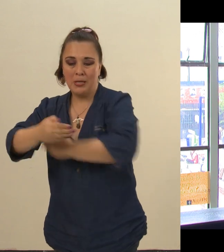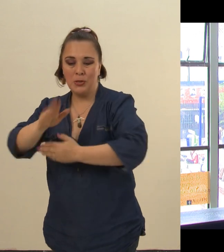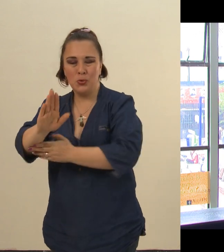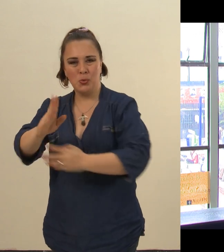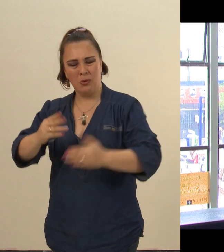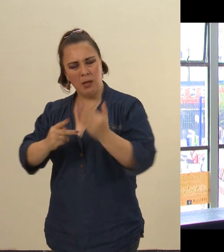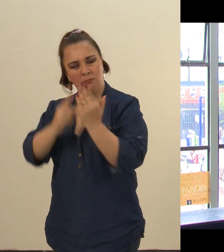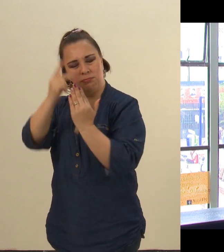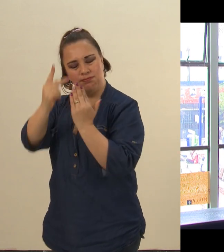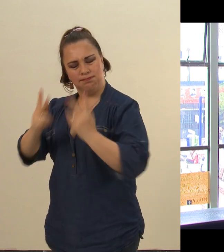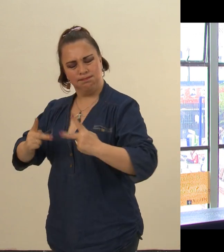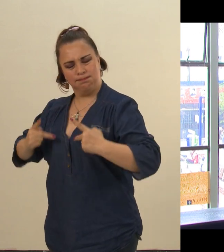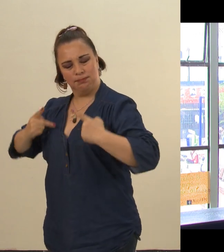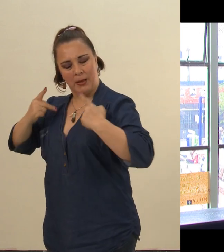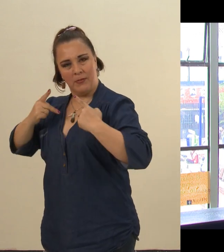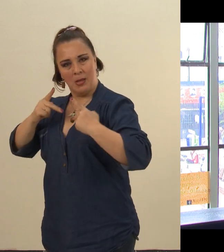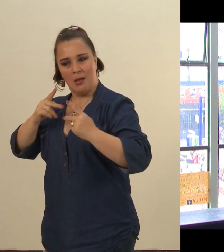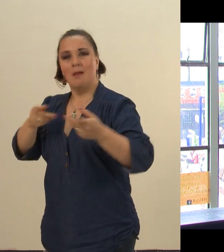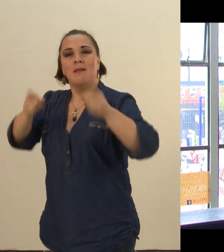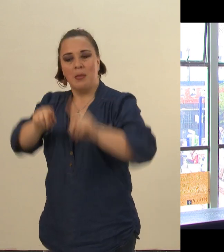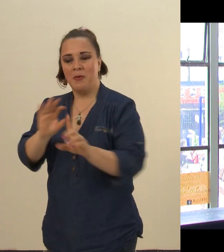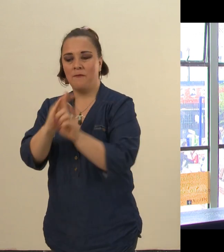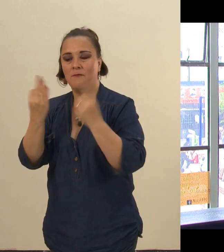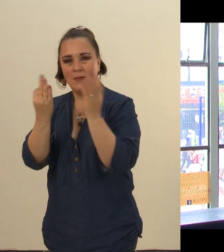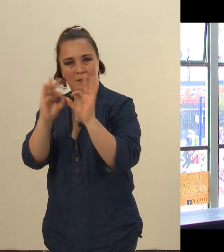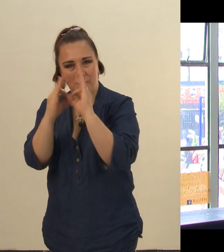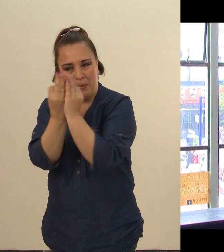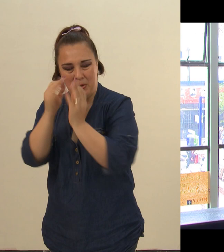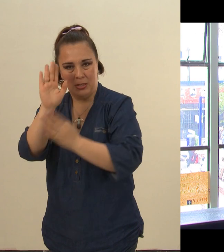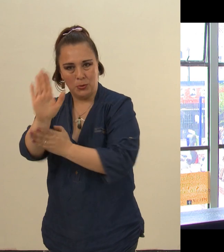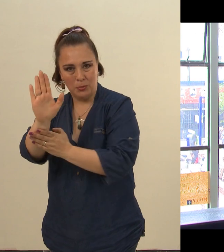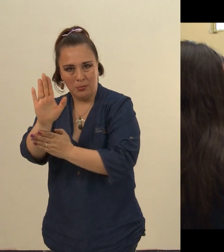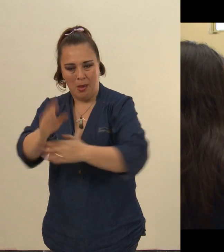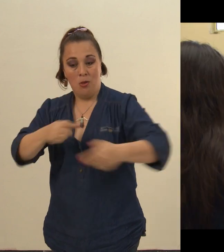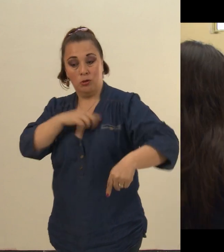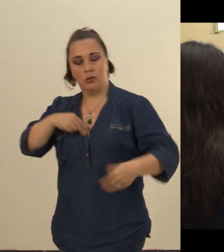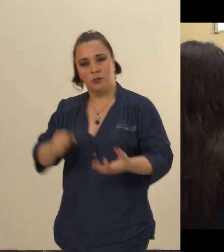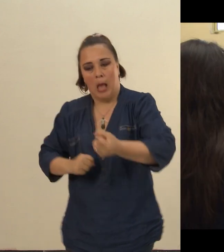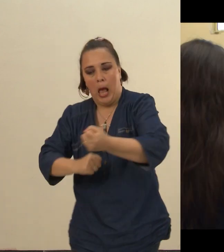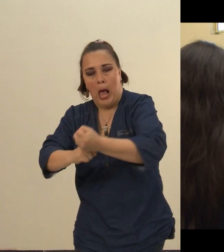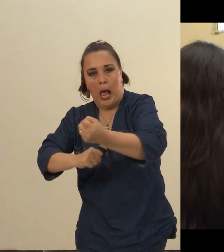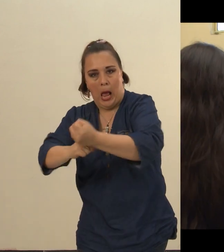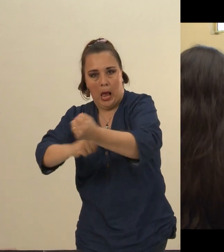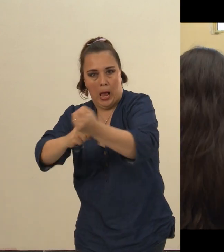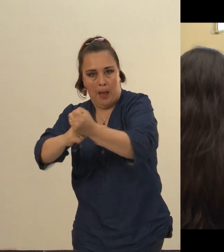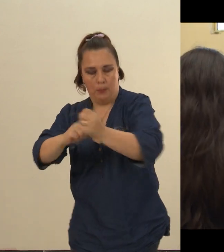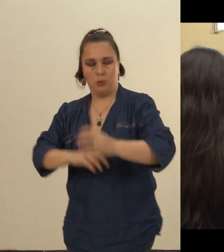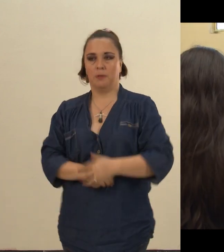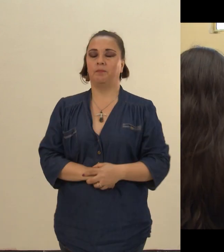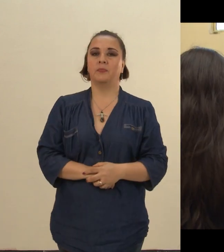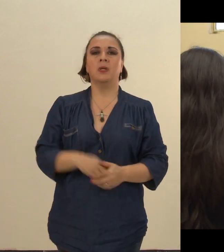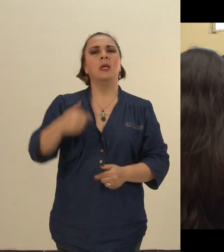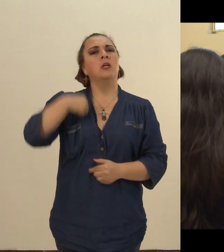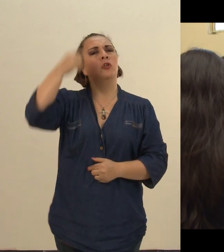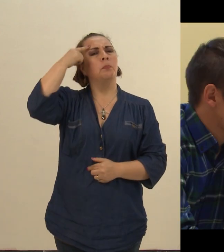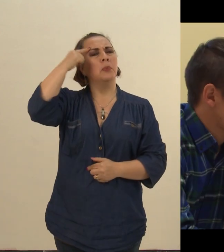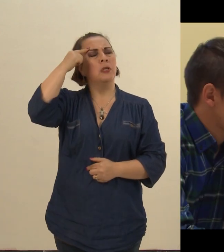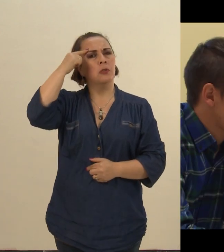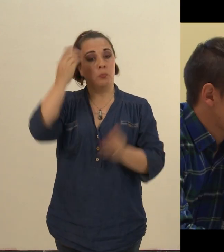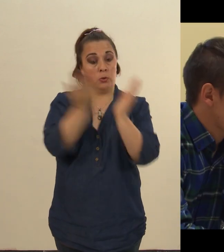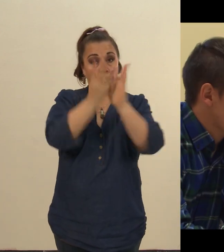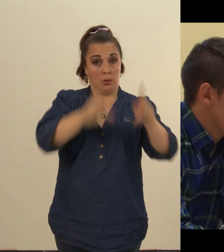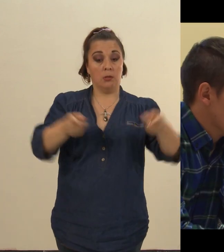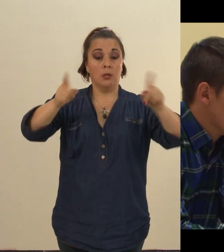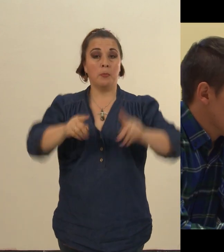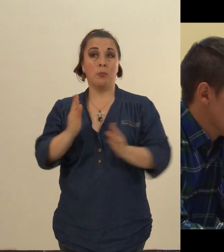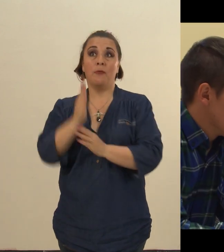del proyecto de vida de las personas con discapacidad y sus familias, pues por medio del servicio. Yo considero, tanto como estudiante como futura profesional, que